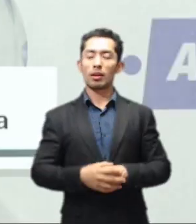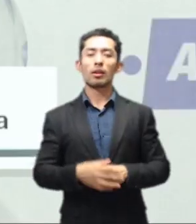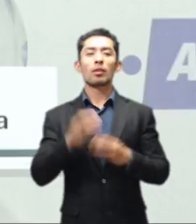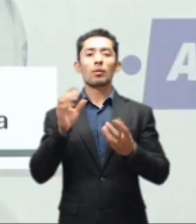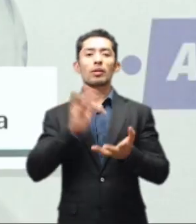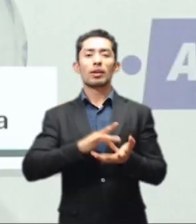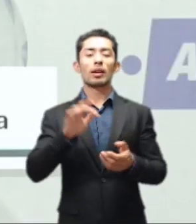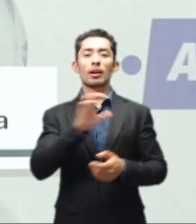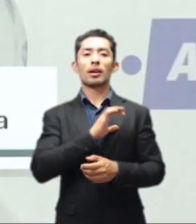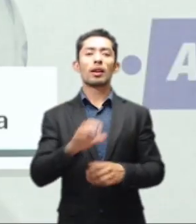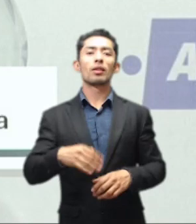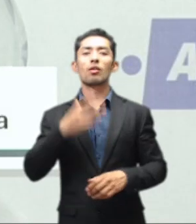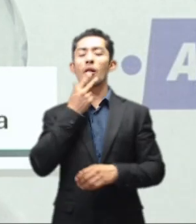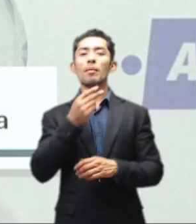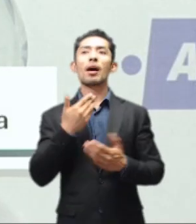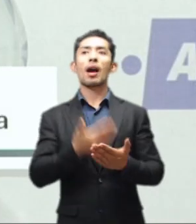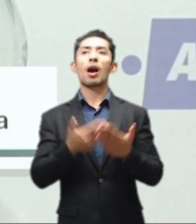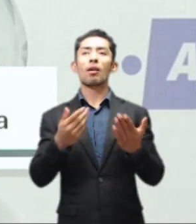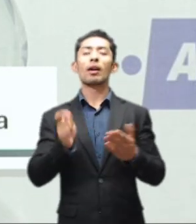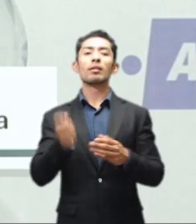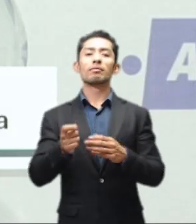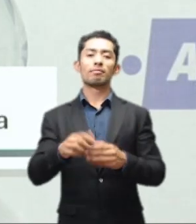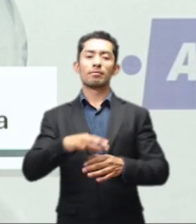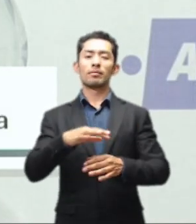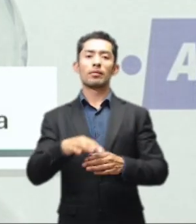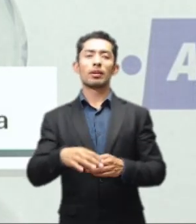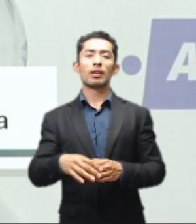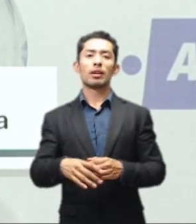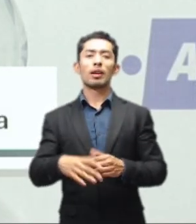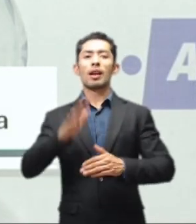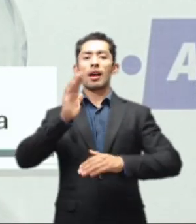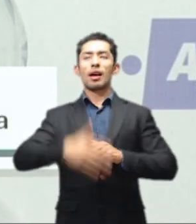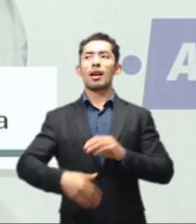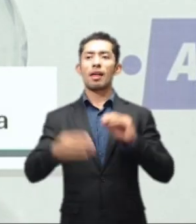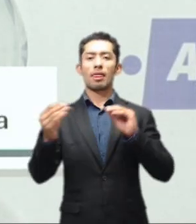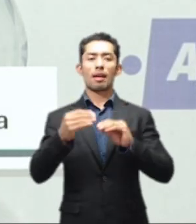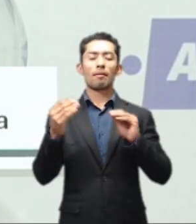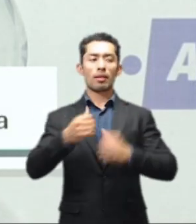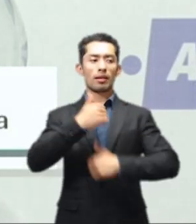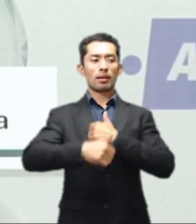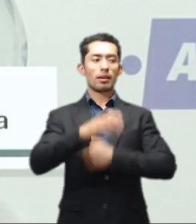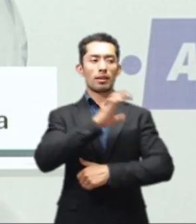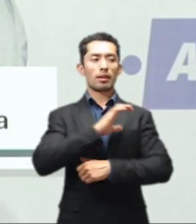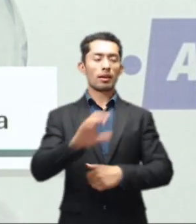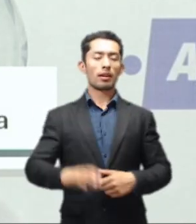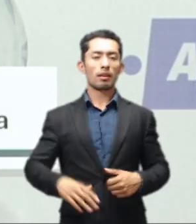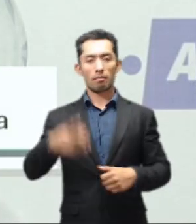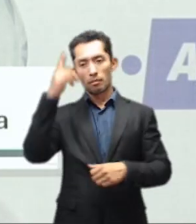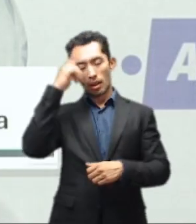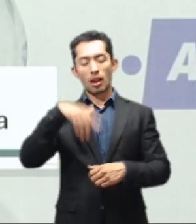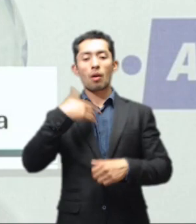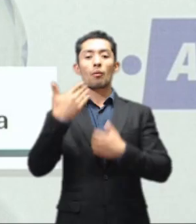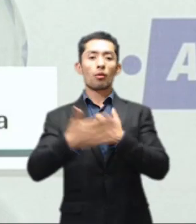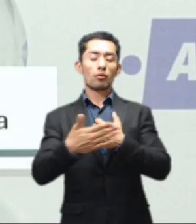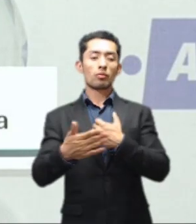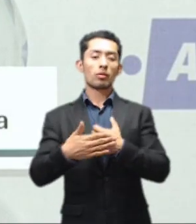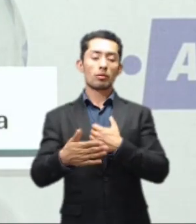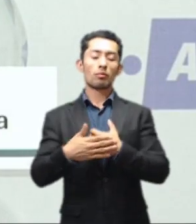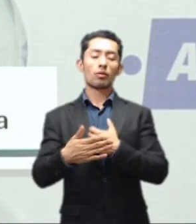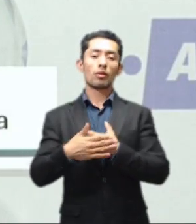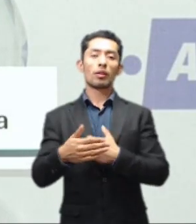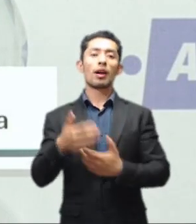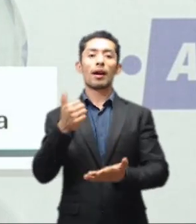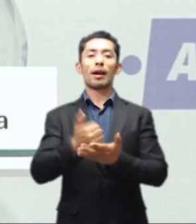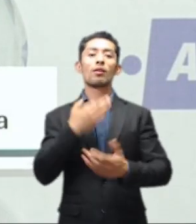Muchas gracias candidato y de esta manera es como Hemos llegado al final de este debate entre las candidaturas que aspiran a ocupar el